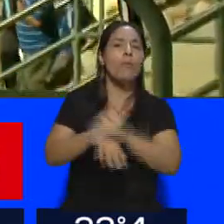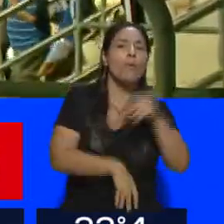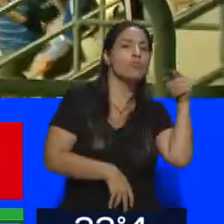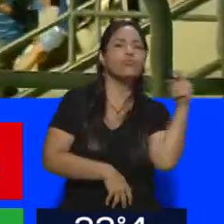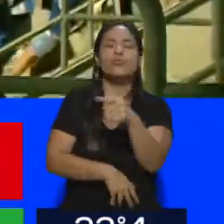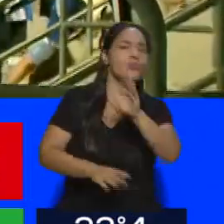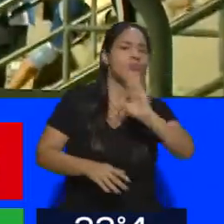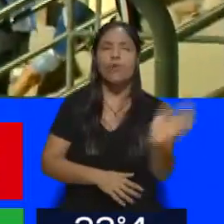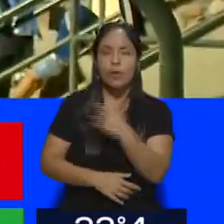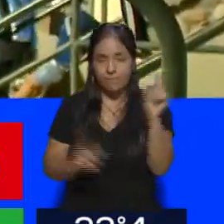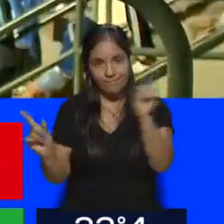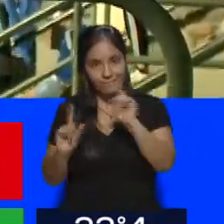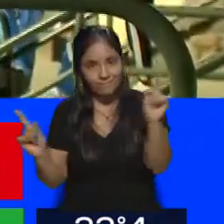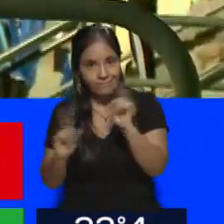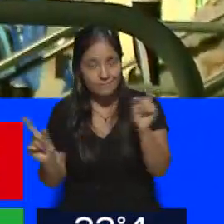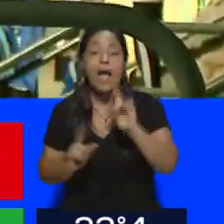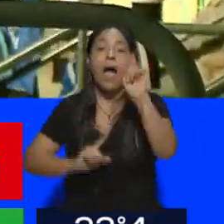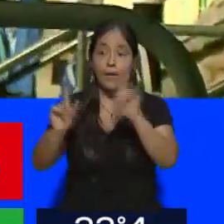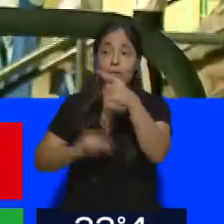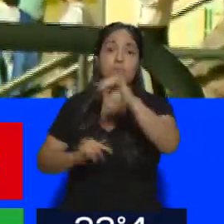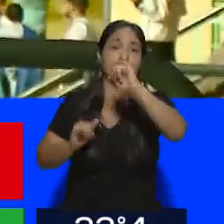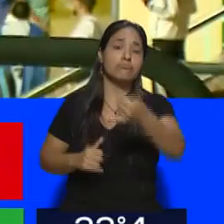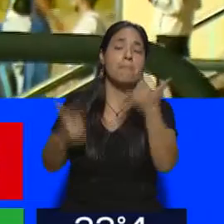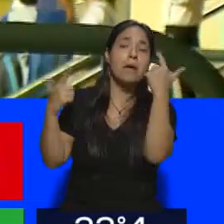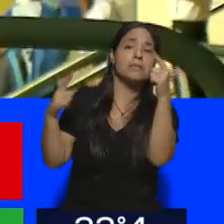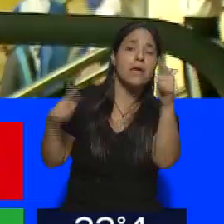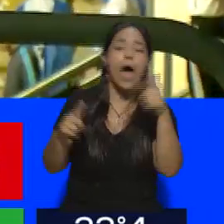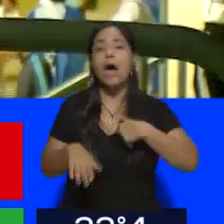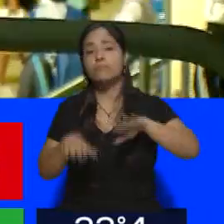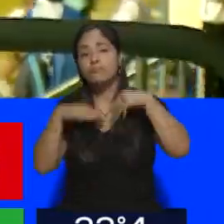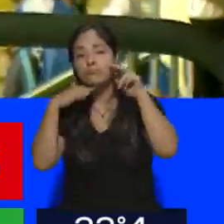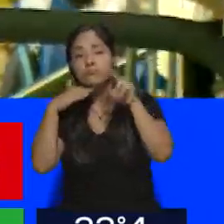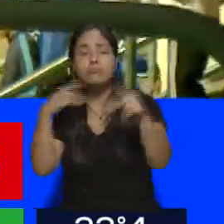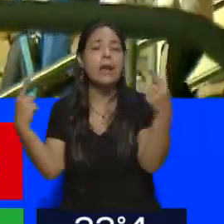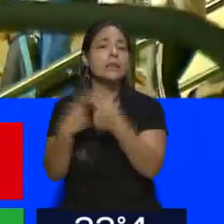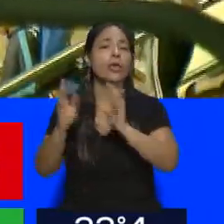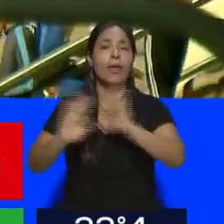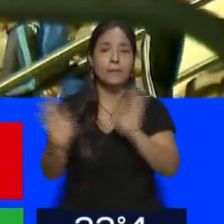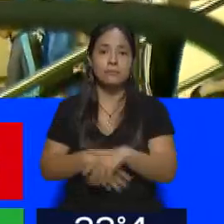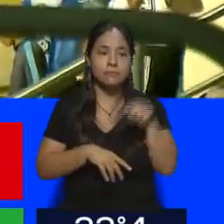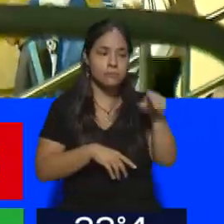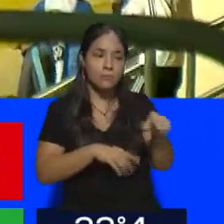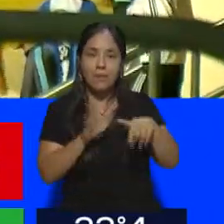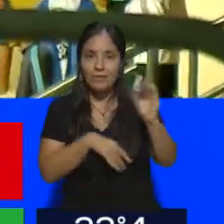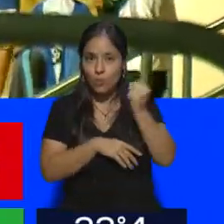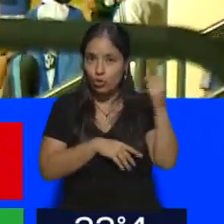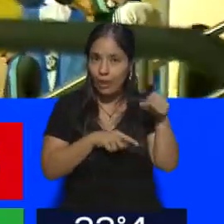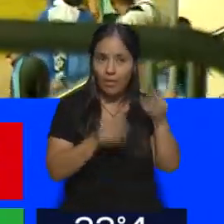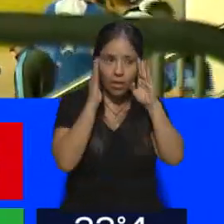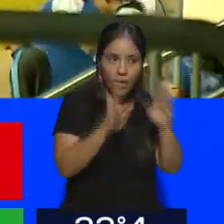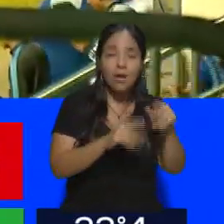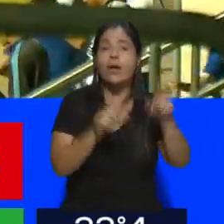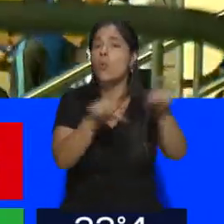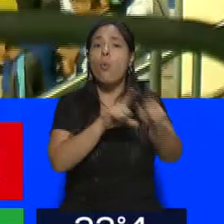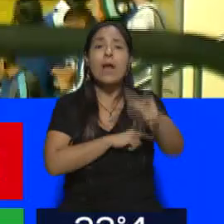Para no involucrar a todos, porque habrá otros que vienen a pasear y a ver un partido de fútbol. Hay que poner la vista sobre estos que en Chile también hacen